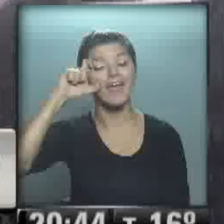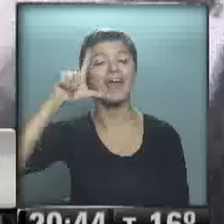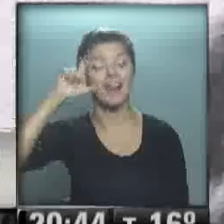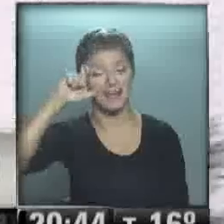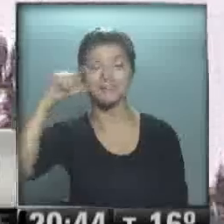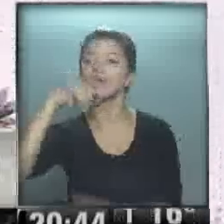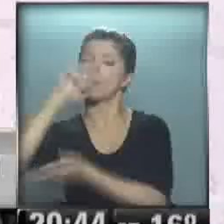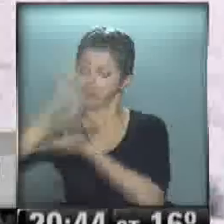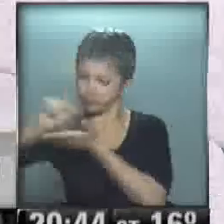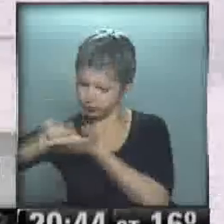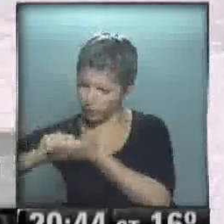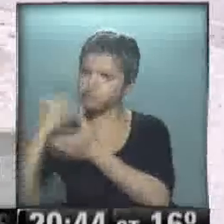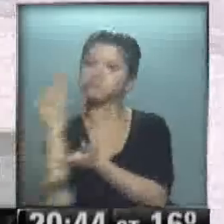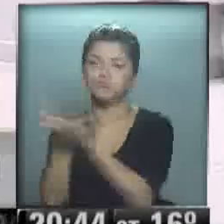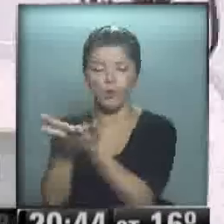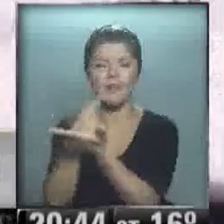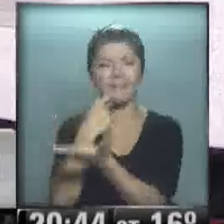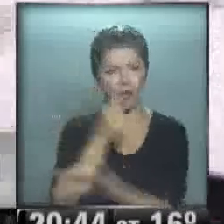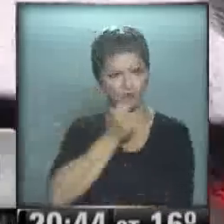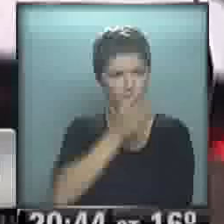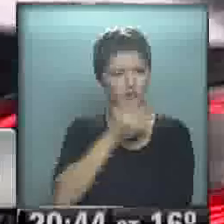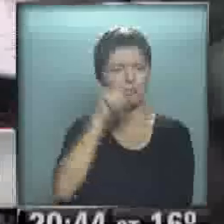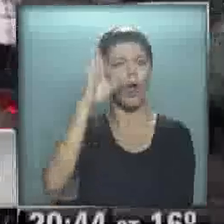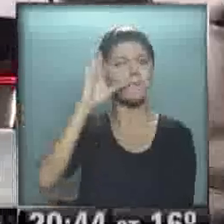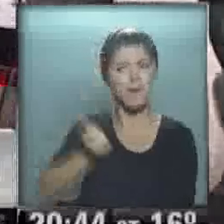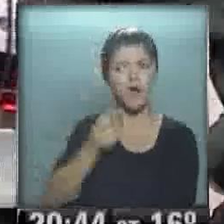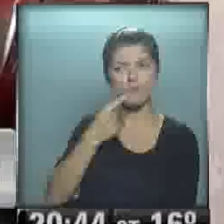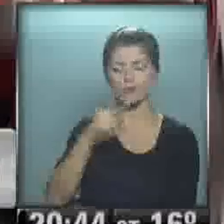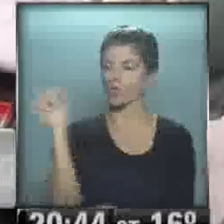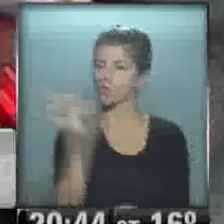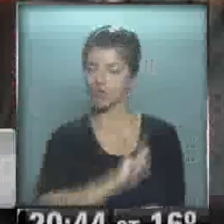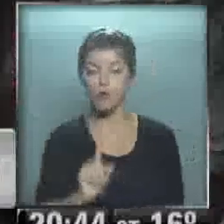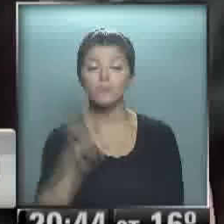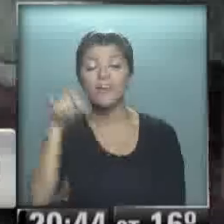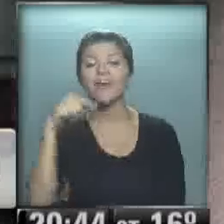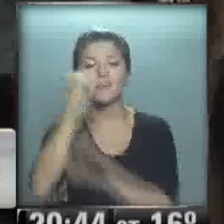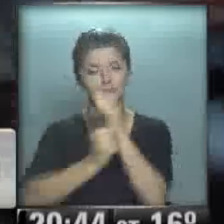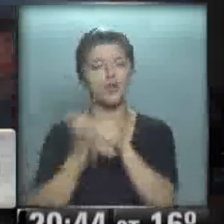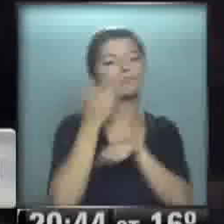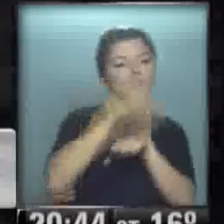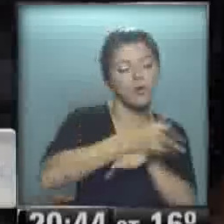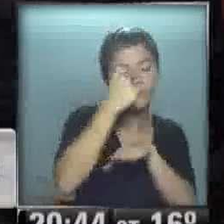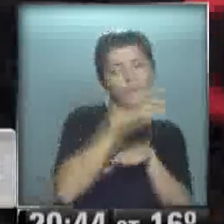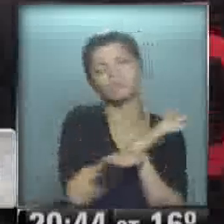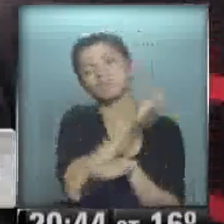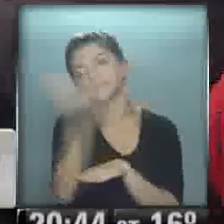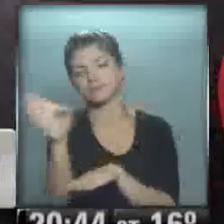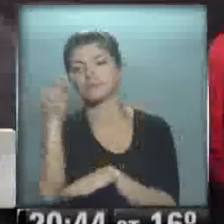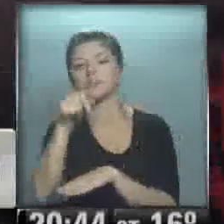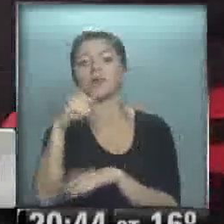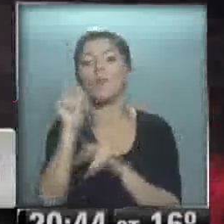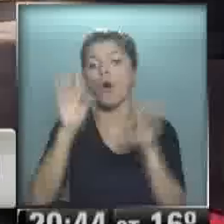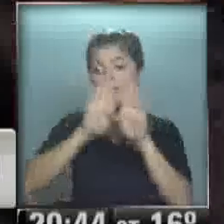descargo por escrito y se negó a contestar las preguntas del juez Lijo. El empresario, quien ingresó y se retiró de los tribunales federales de Comodoro Py por una